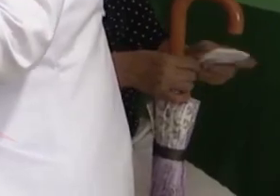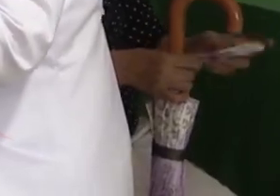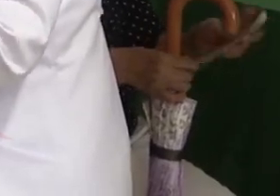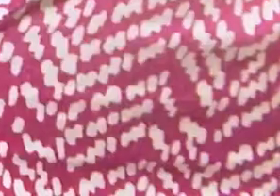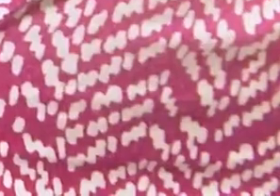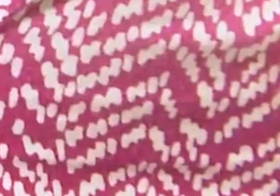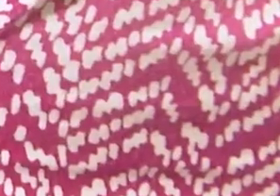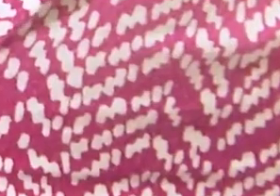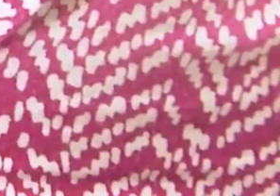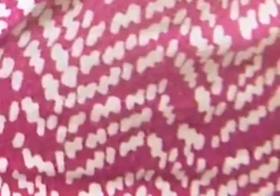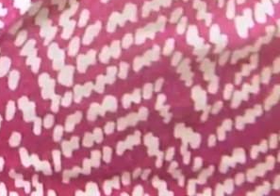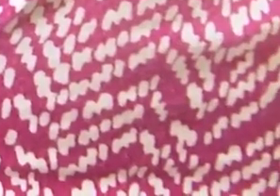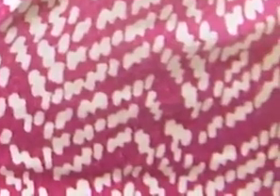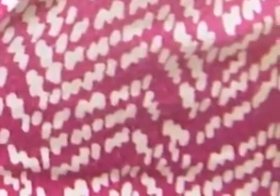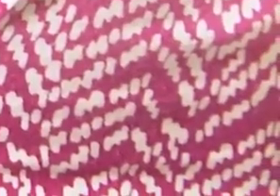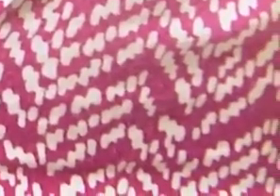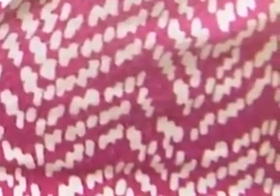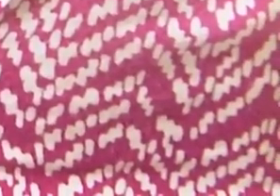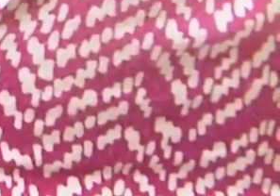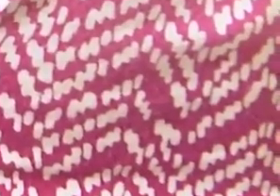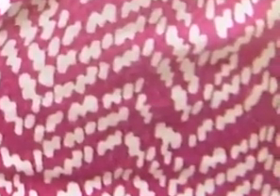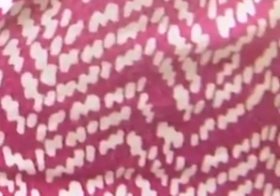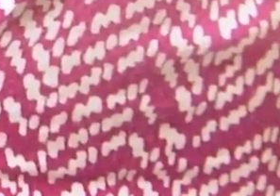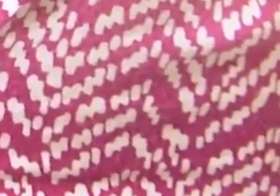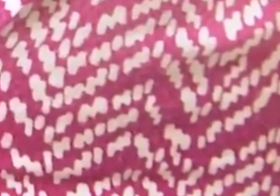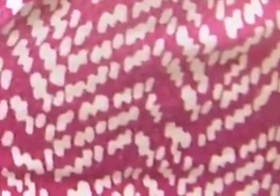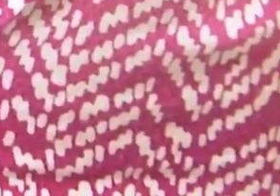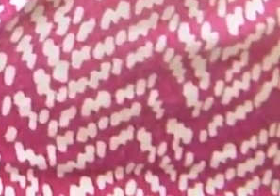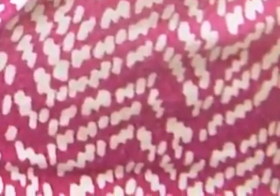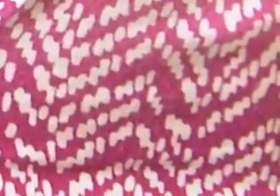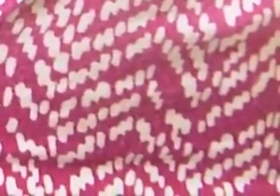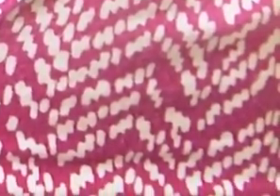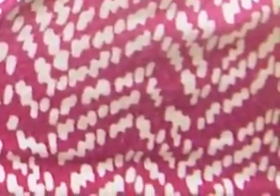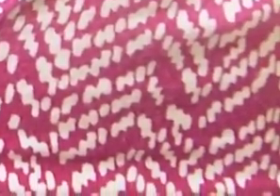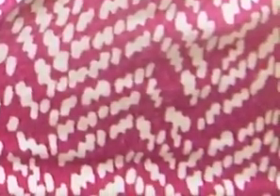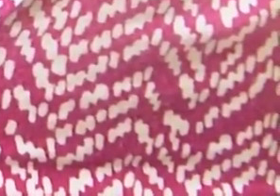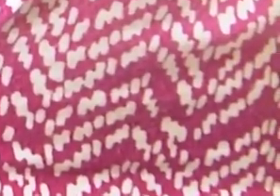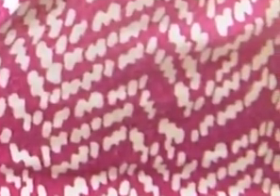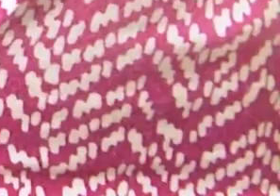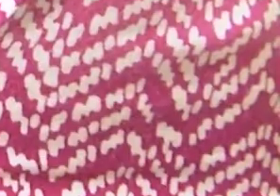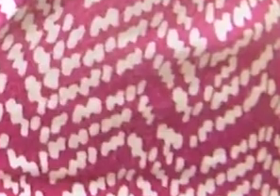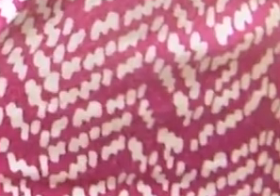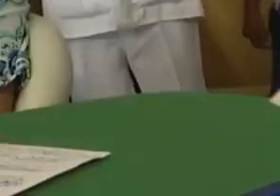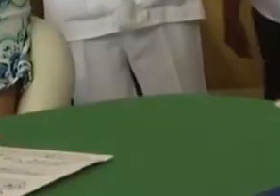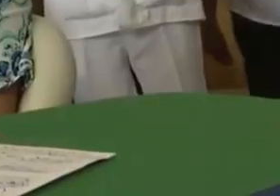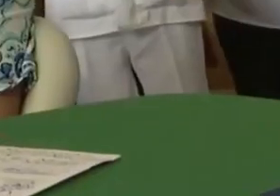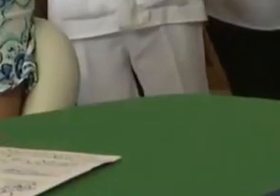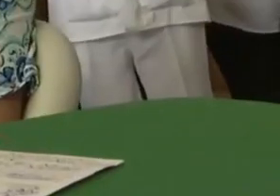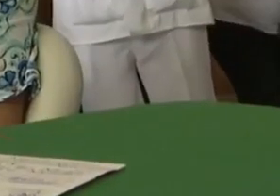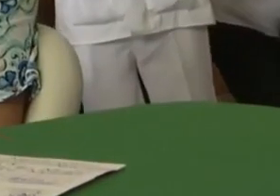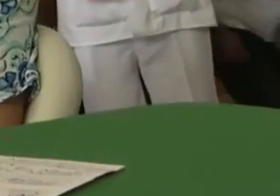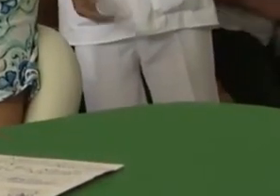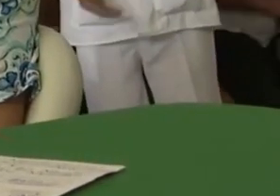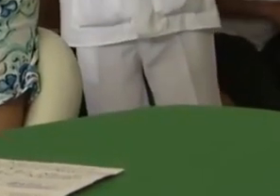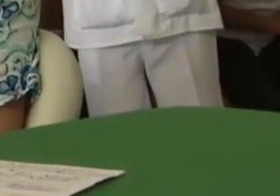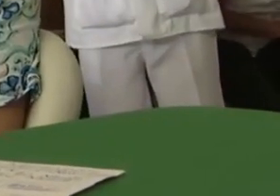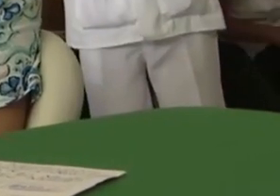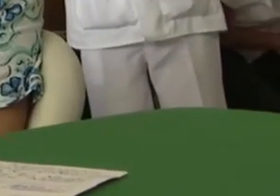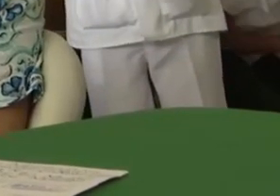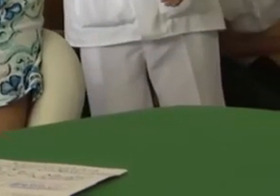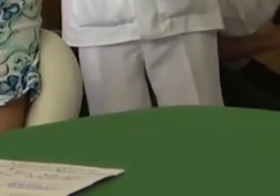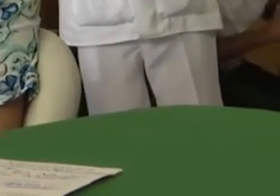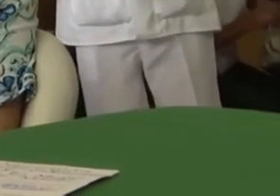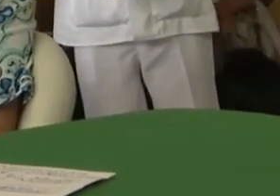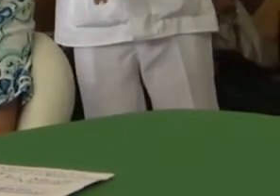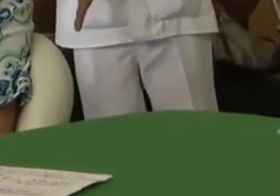Y el lunes, vamos a estar en Managua a las 9 de la mañana en el centro